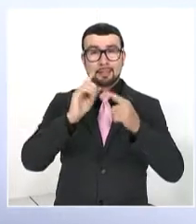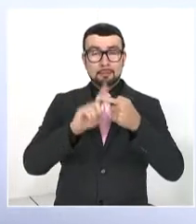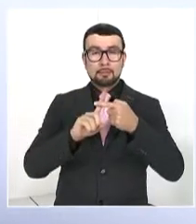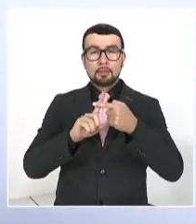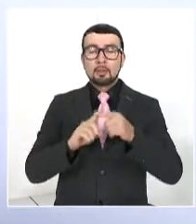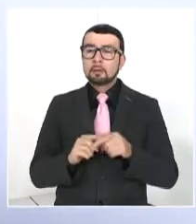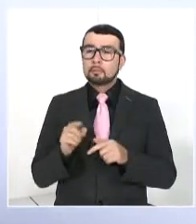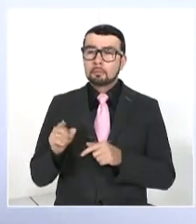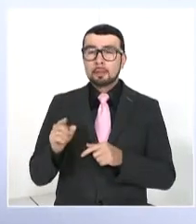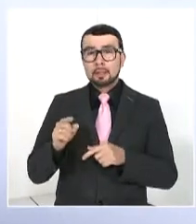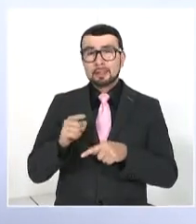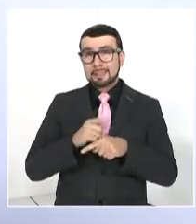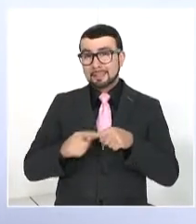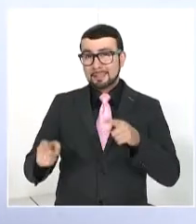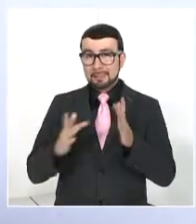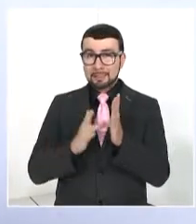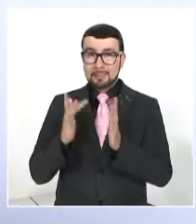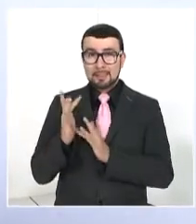accidente,